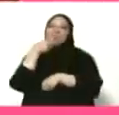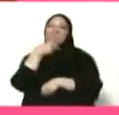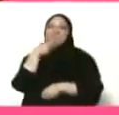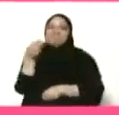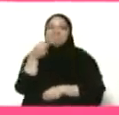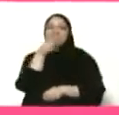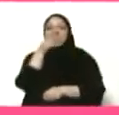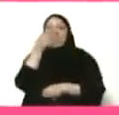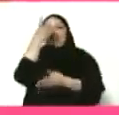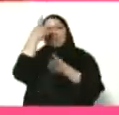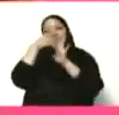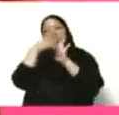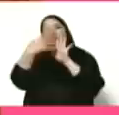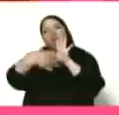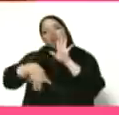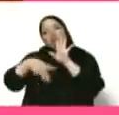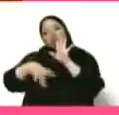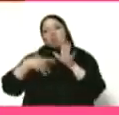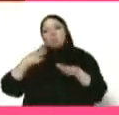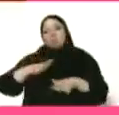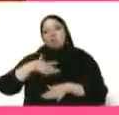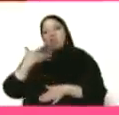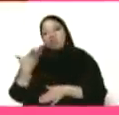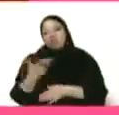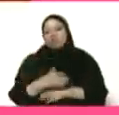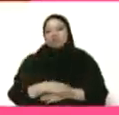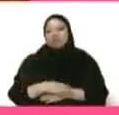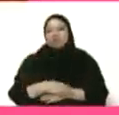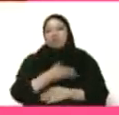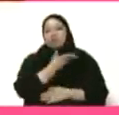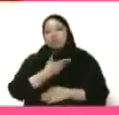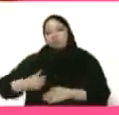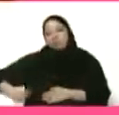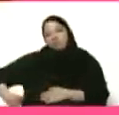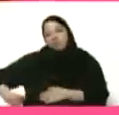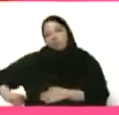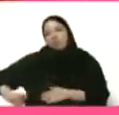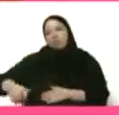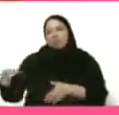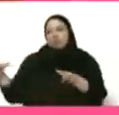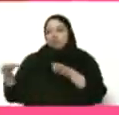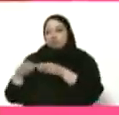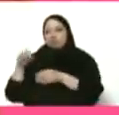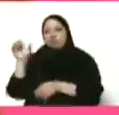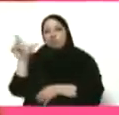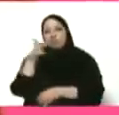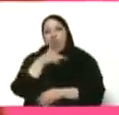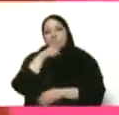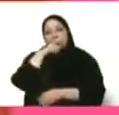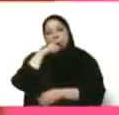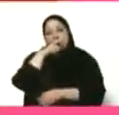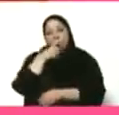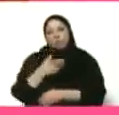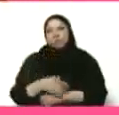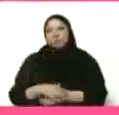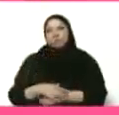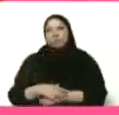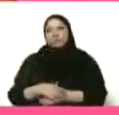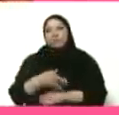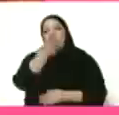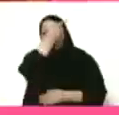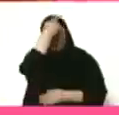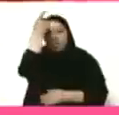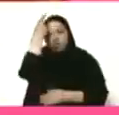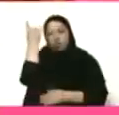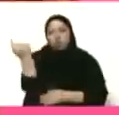de hacerlo. Y de ahí sale un documento que se le entrega al presidente del partido, el compañero Nicolás Maduro Moro. No es que Diosdado se encerró